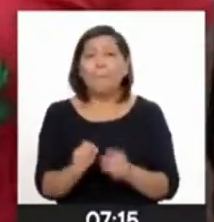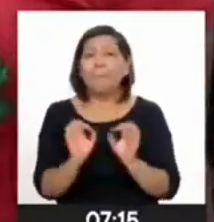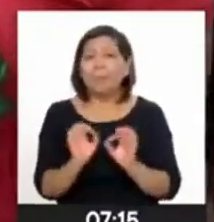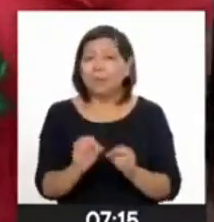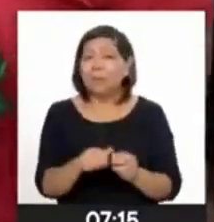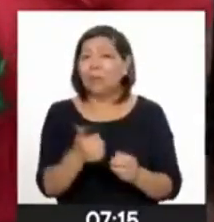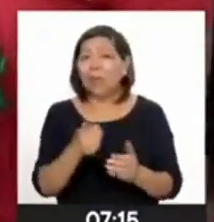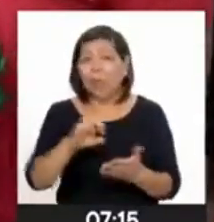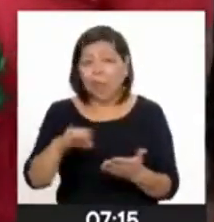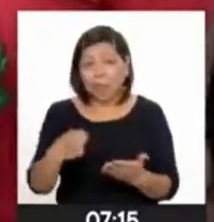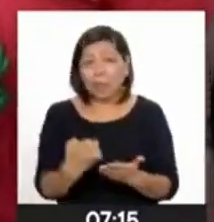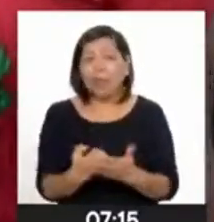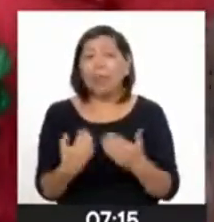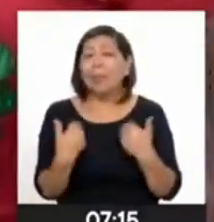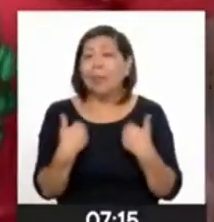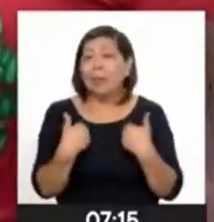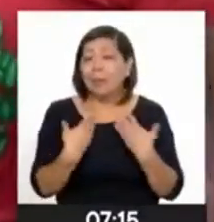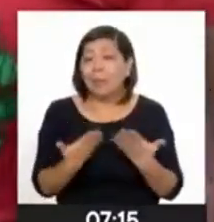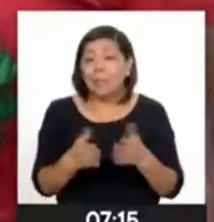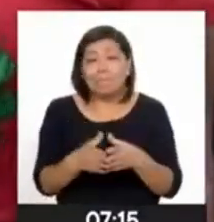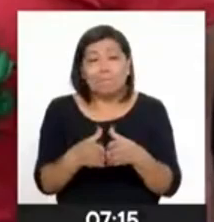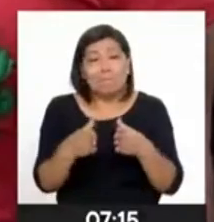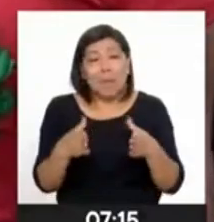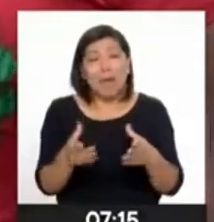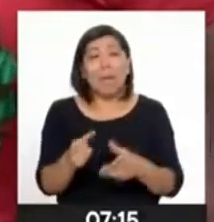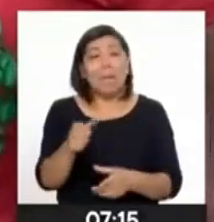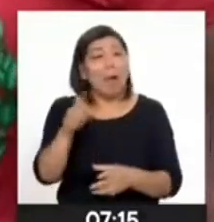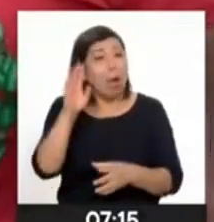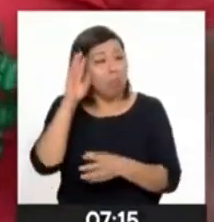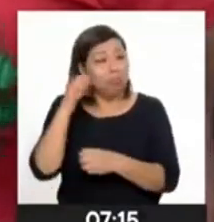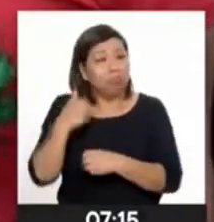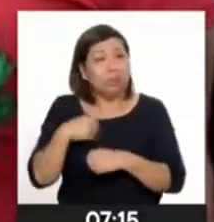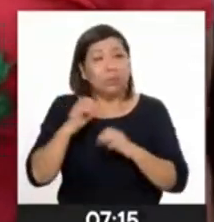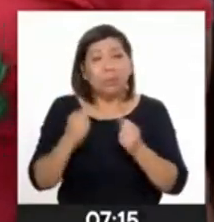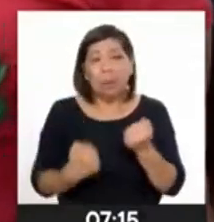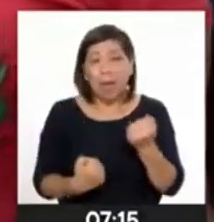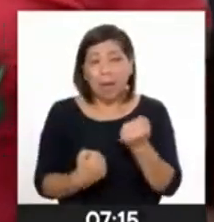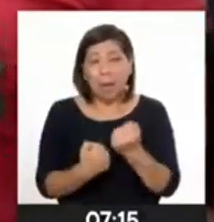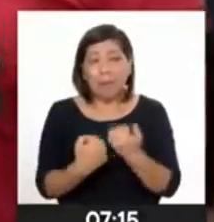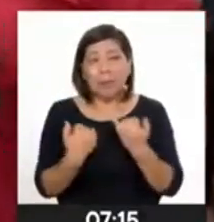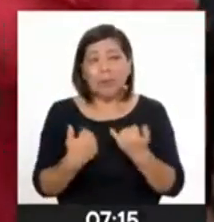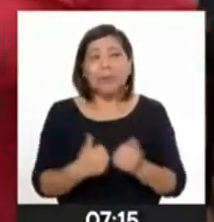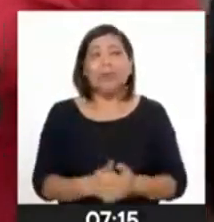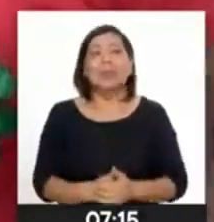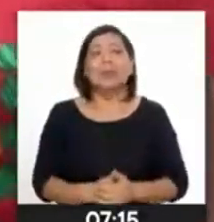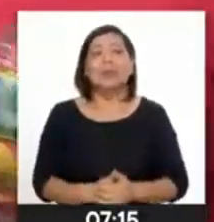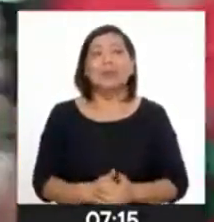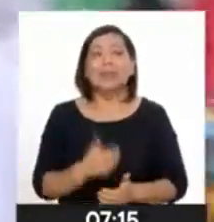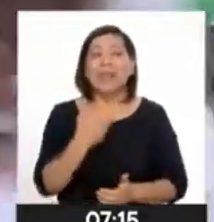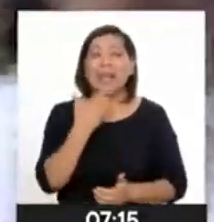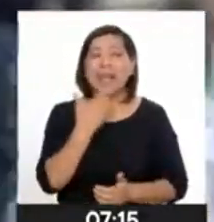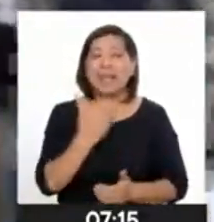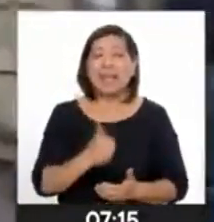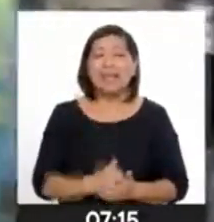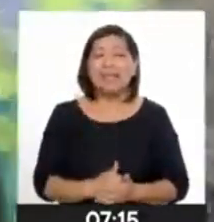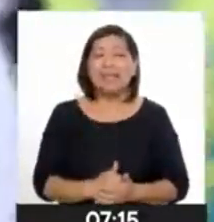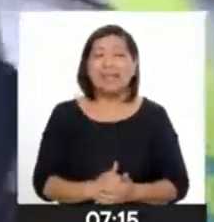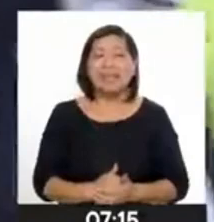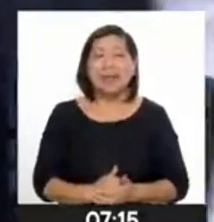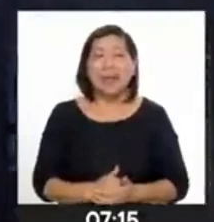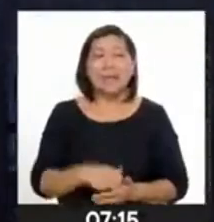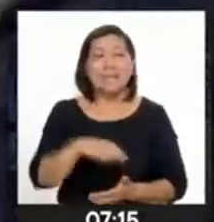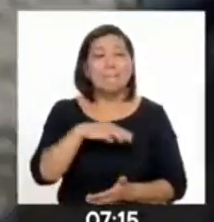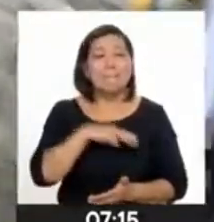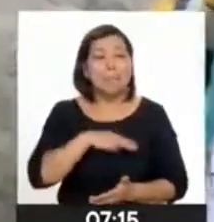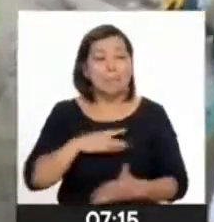instancias del ejecutivo. Tenemos un pelotón inmenso del ejército que siempre nos acompaña en estas campañas. Muchas gracias. Bueno, fueron declaraciones de la